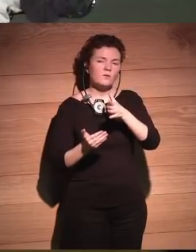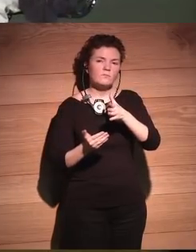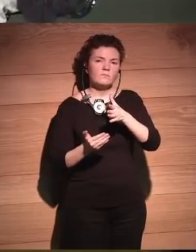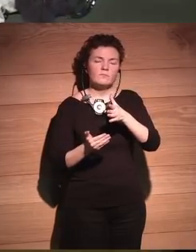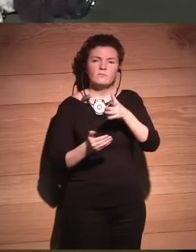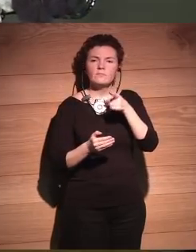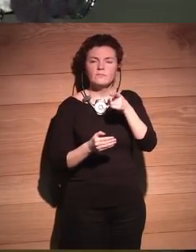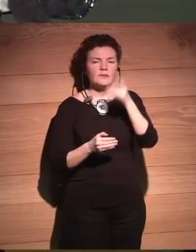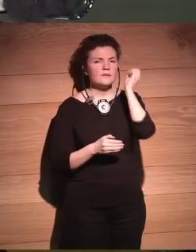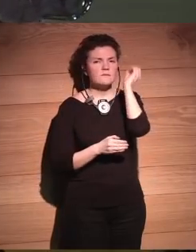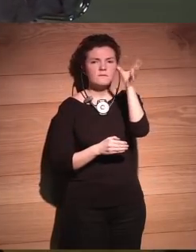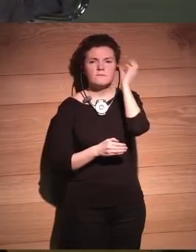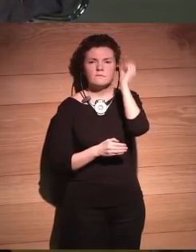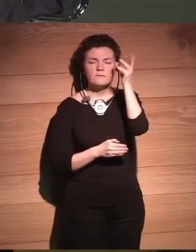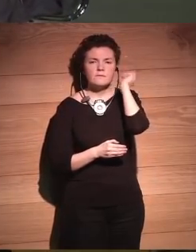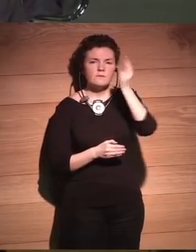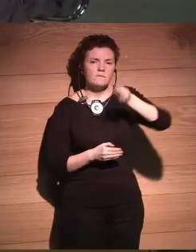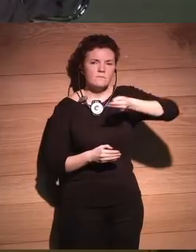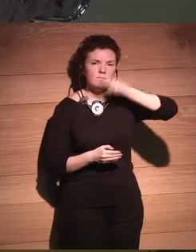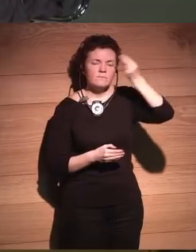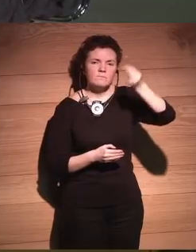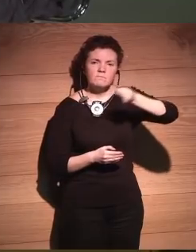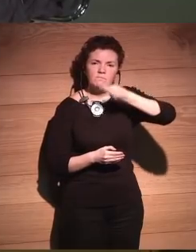por esta charla tan interesante. Creo que